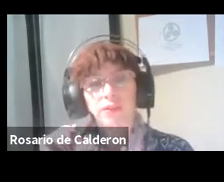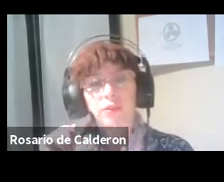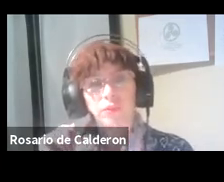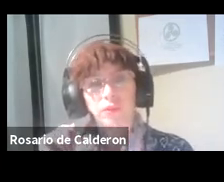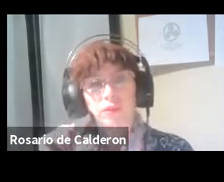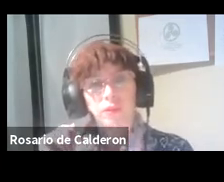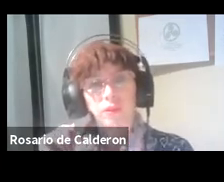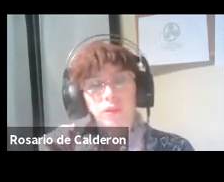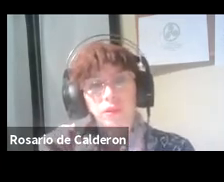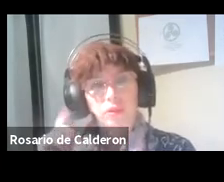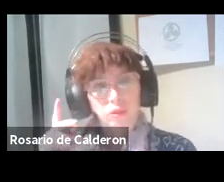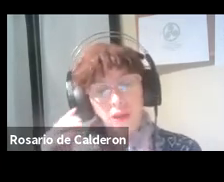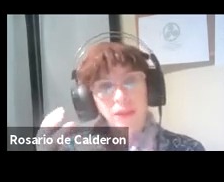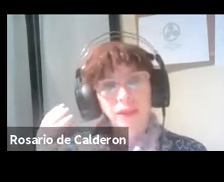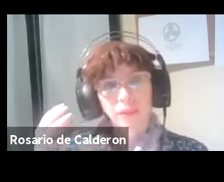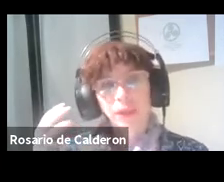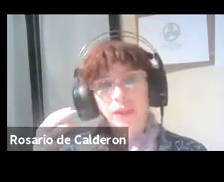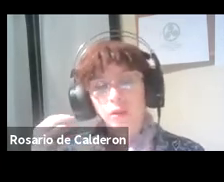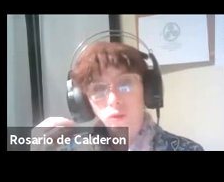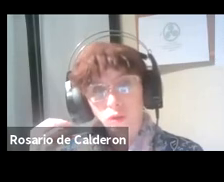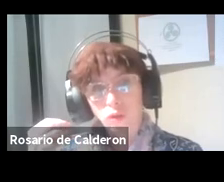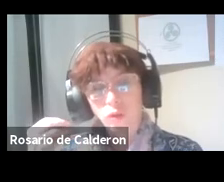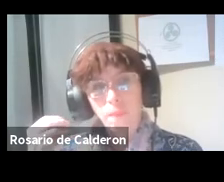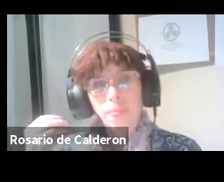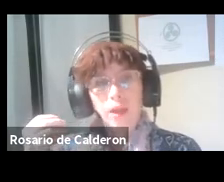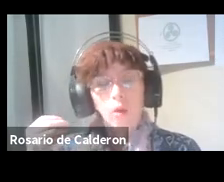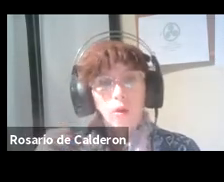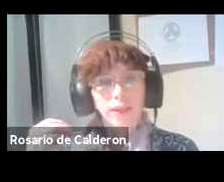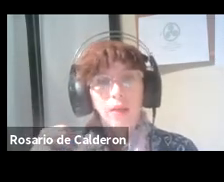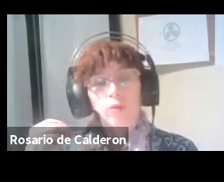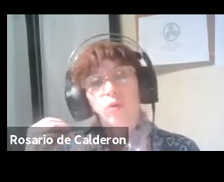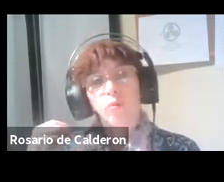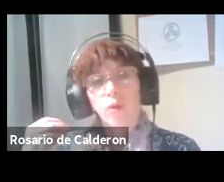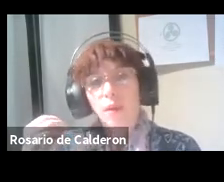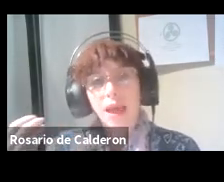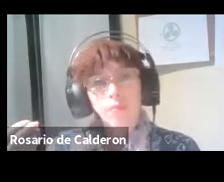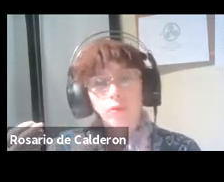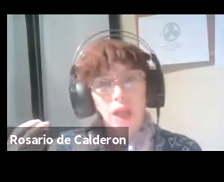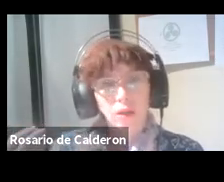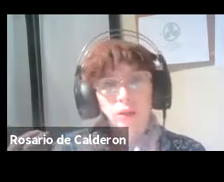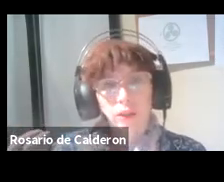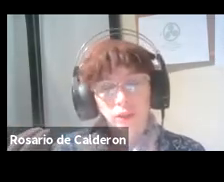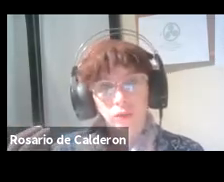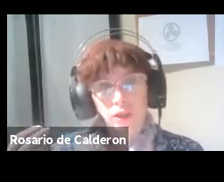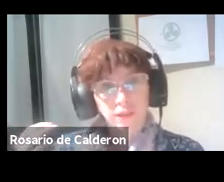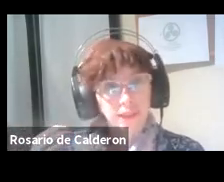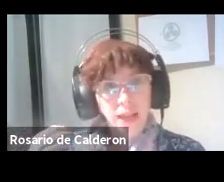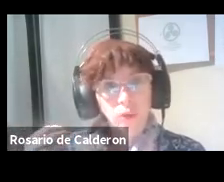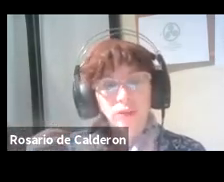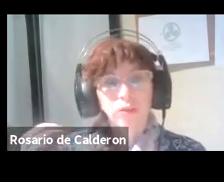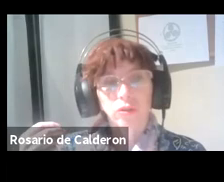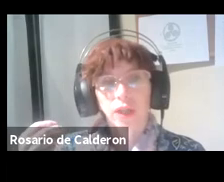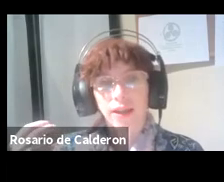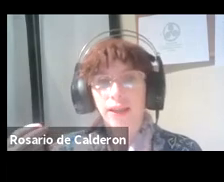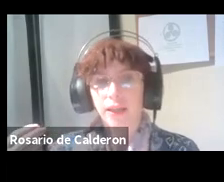distinción solamente depende de nosotros como criamos o como hablamos a los niños sean